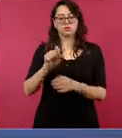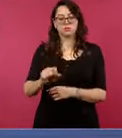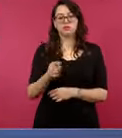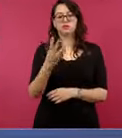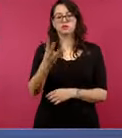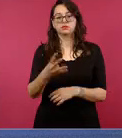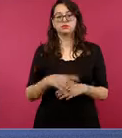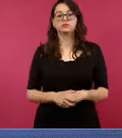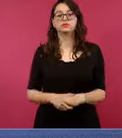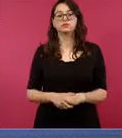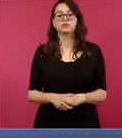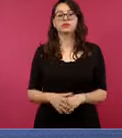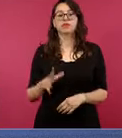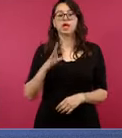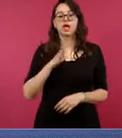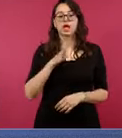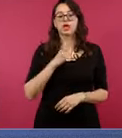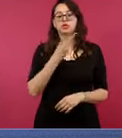de